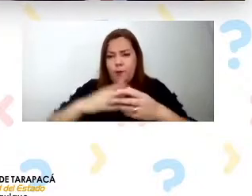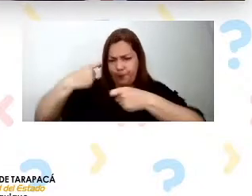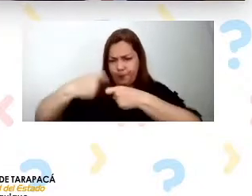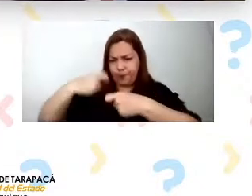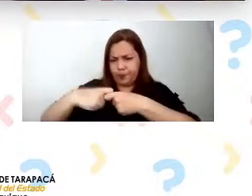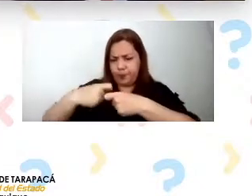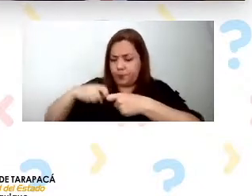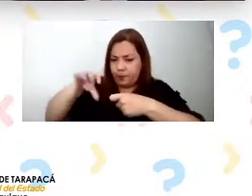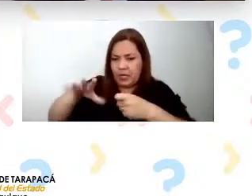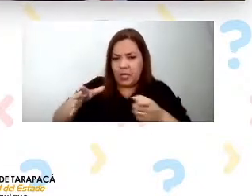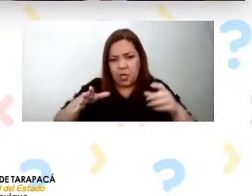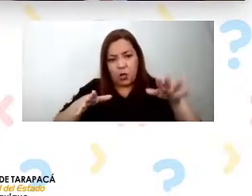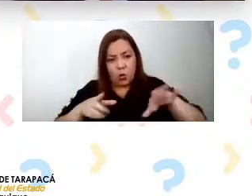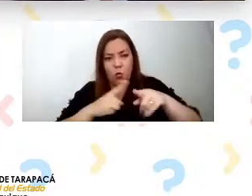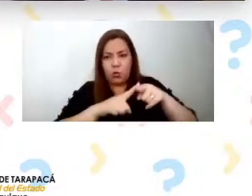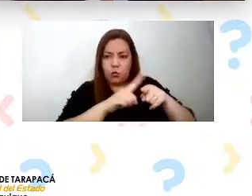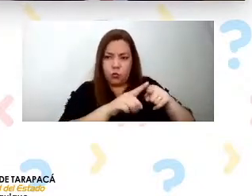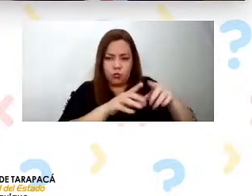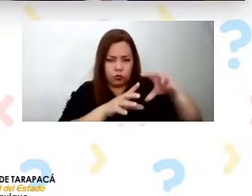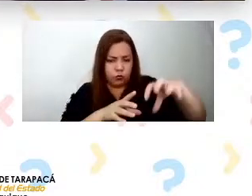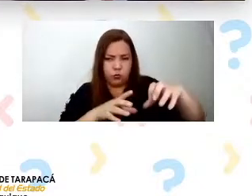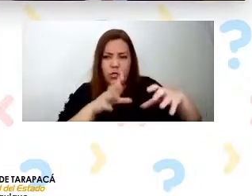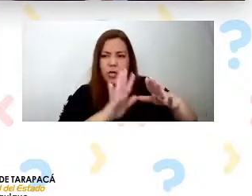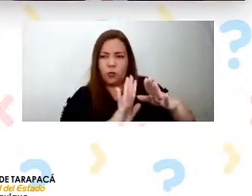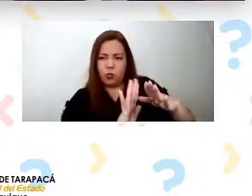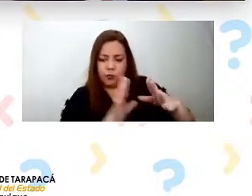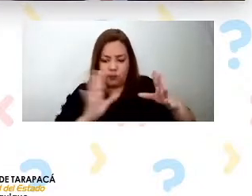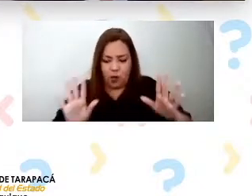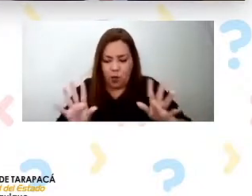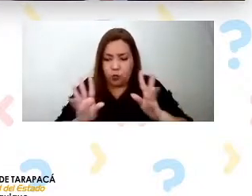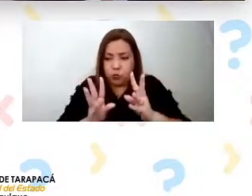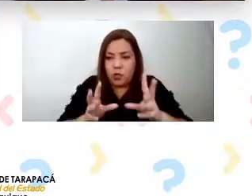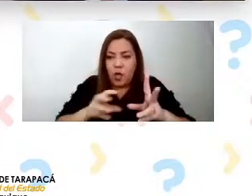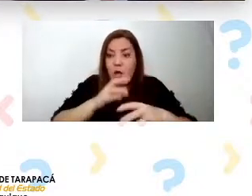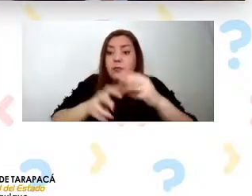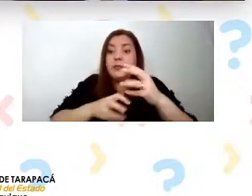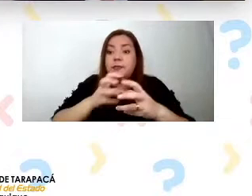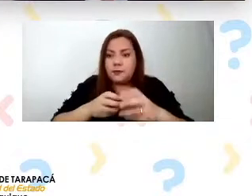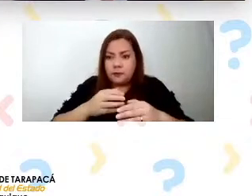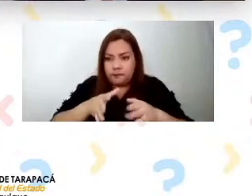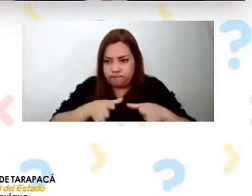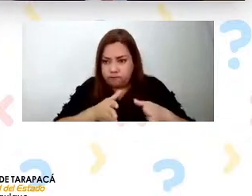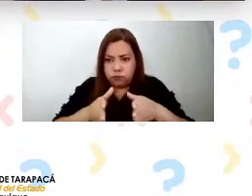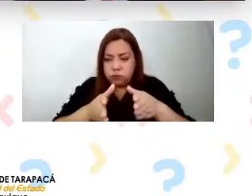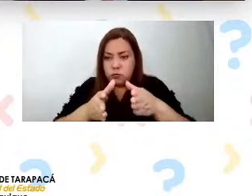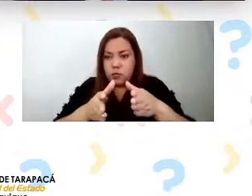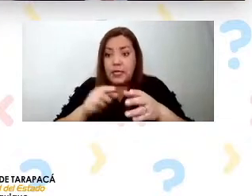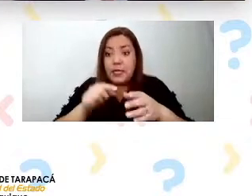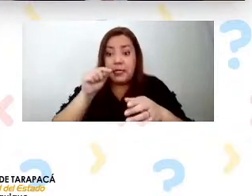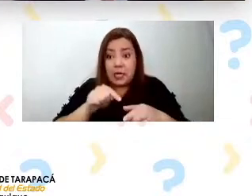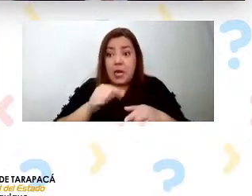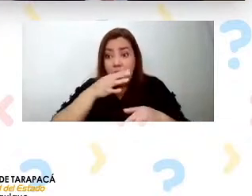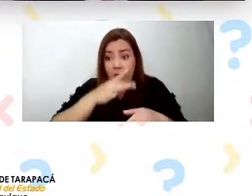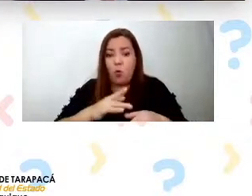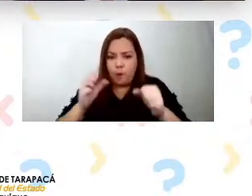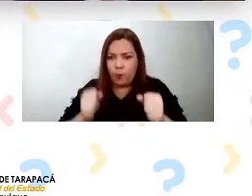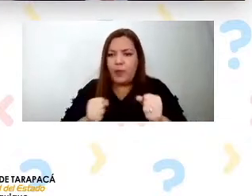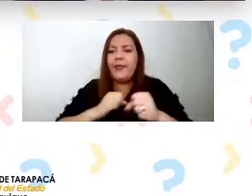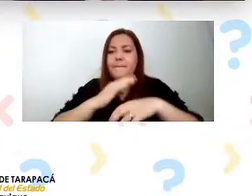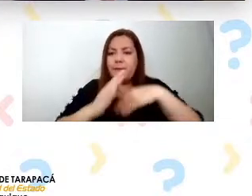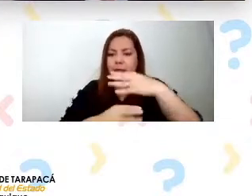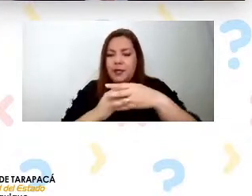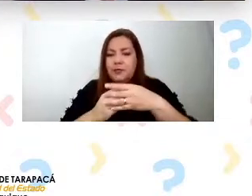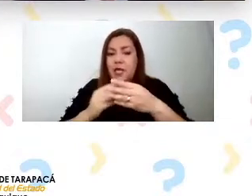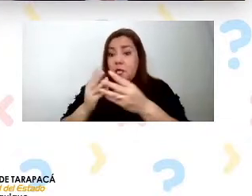los sedimentos o bien en las rocas cristalinas. Tiene esa capacidad, ¿no es cierto?, para